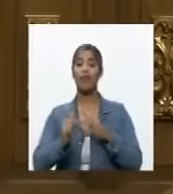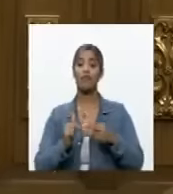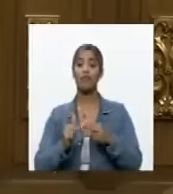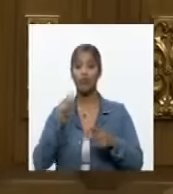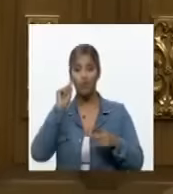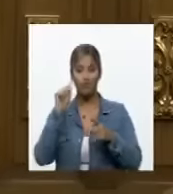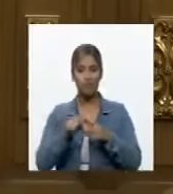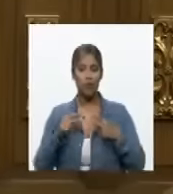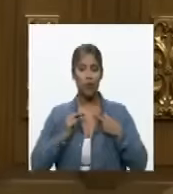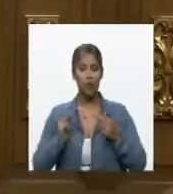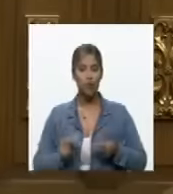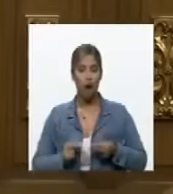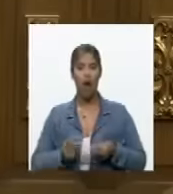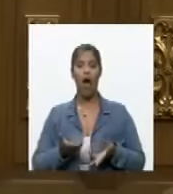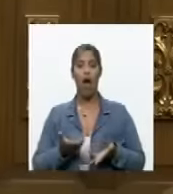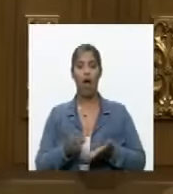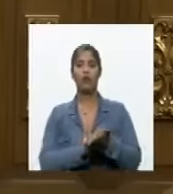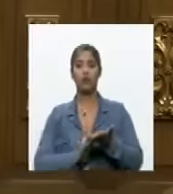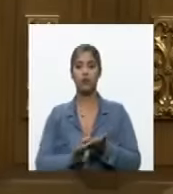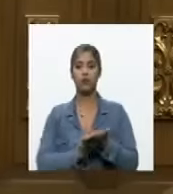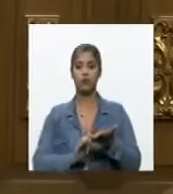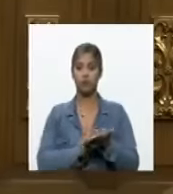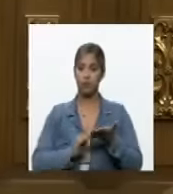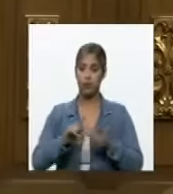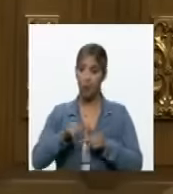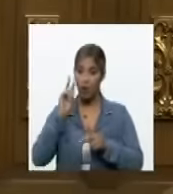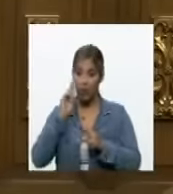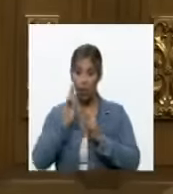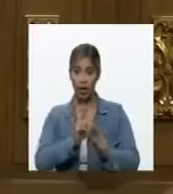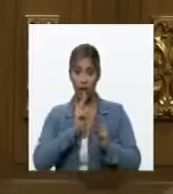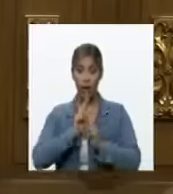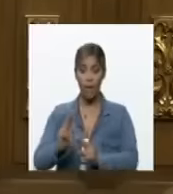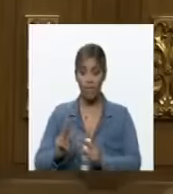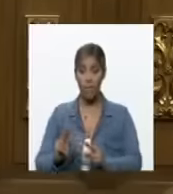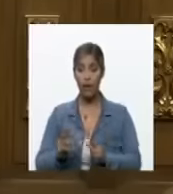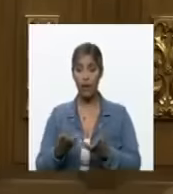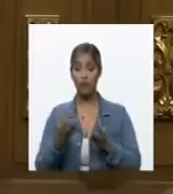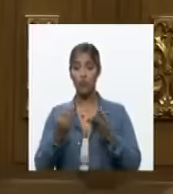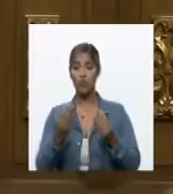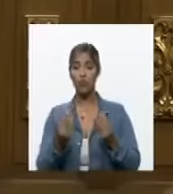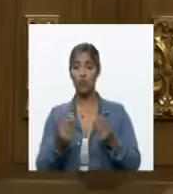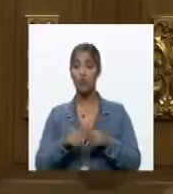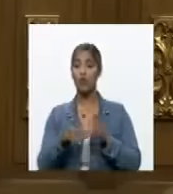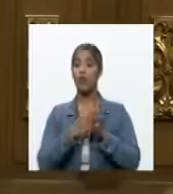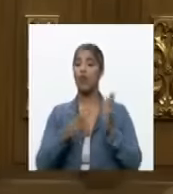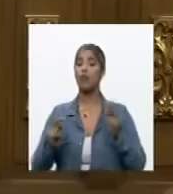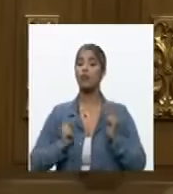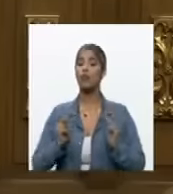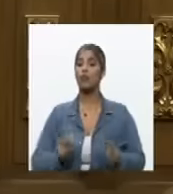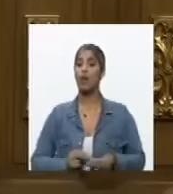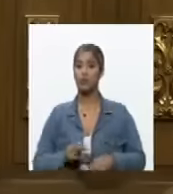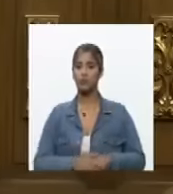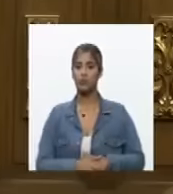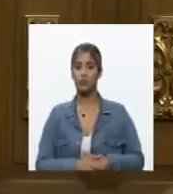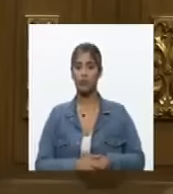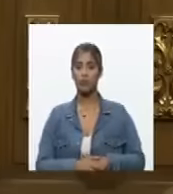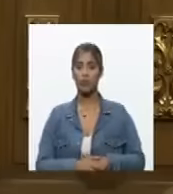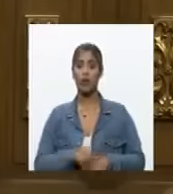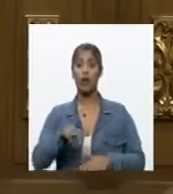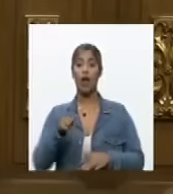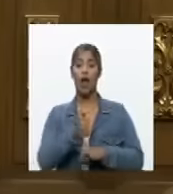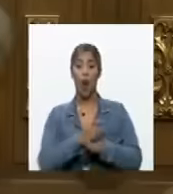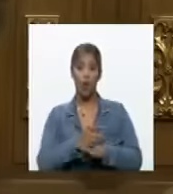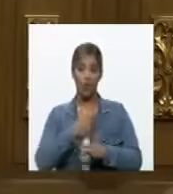humanista, esta ha sido una revolución que ha respetado escrupulosamente los derechos humanos. Y cuando el